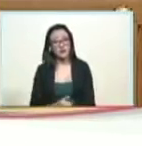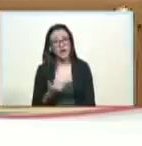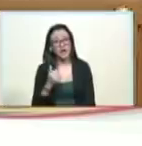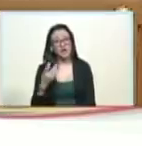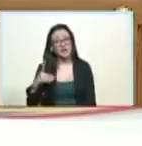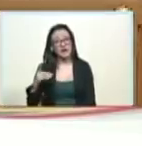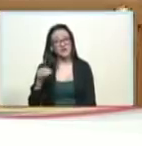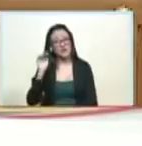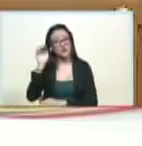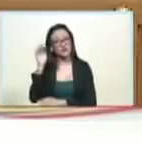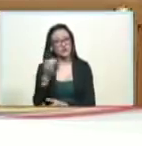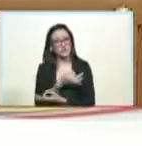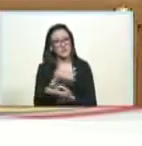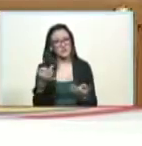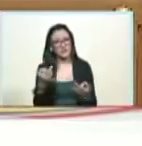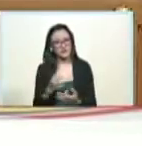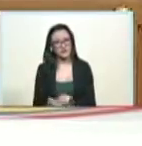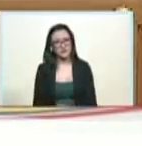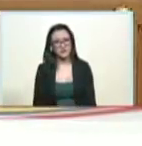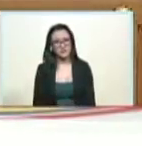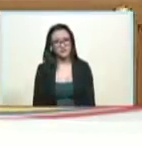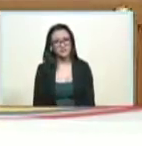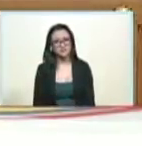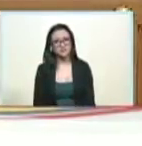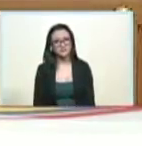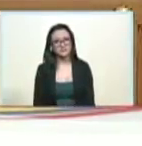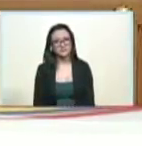un futuro esplendoroso, nuestro país.